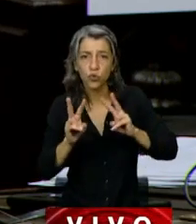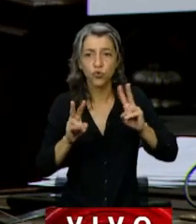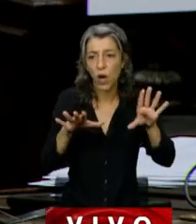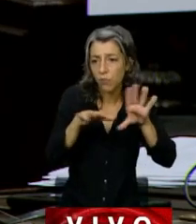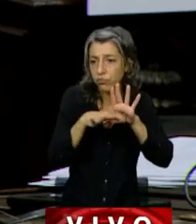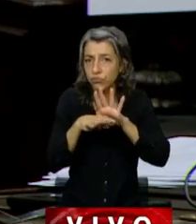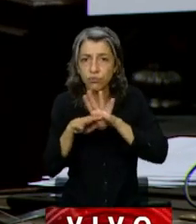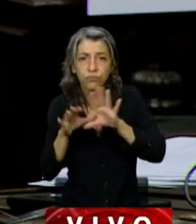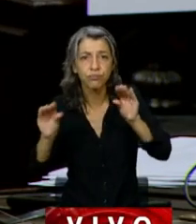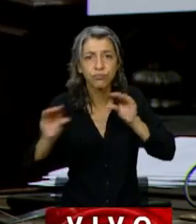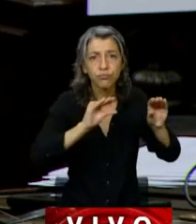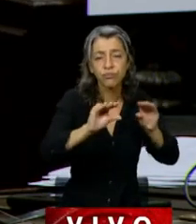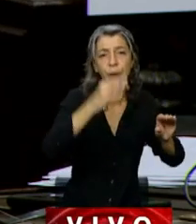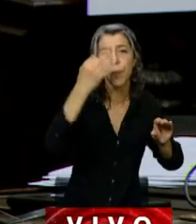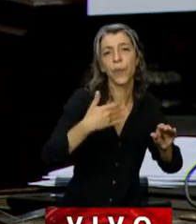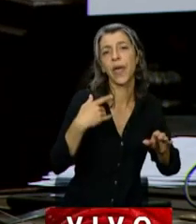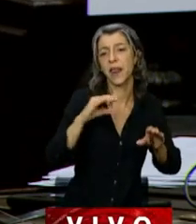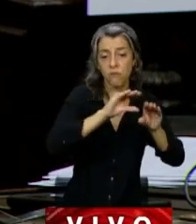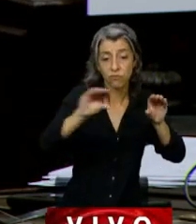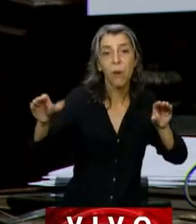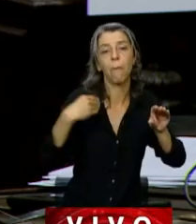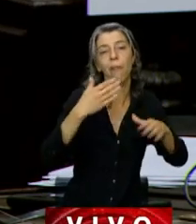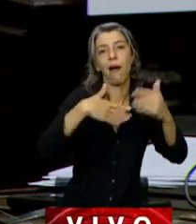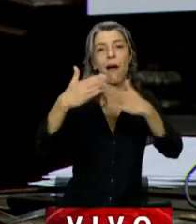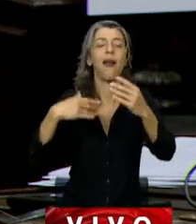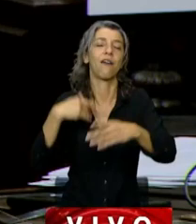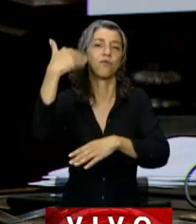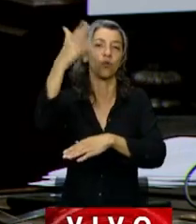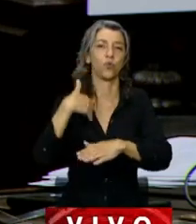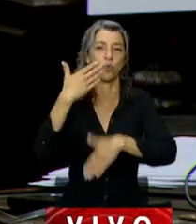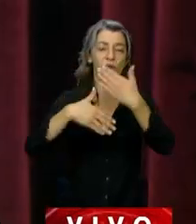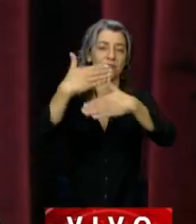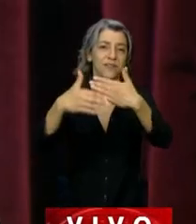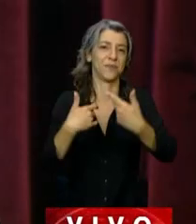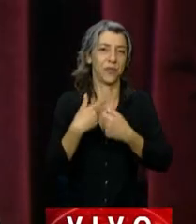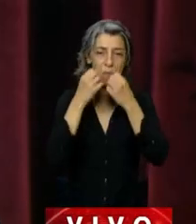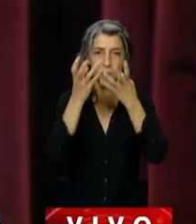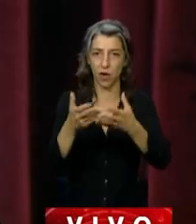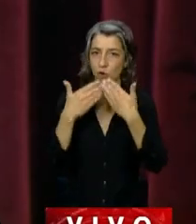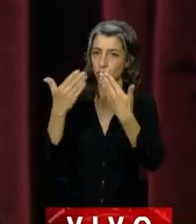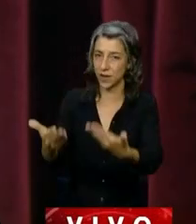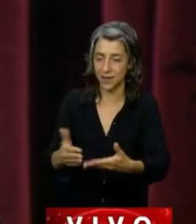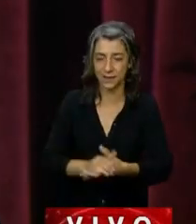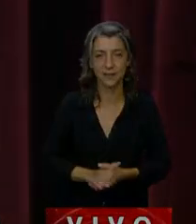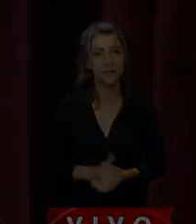a priorizar en las obras de infraestructura que necesitamos para crecer y desarrollarnos. Muchas gracias. Gracias, diputado Domingo.